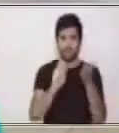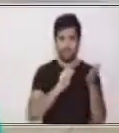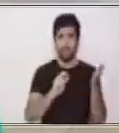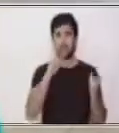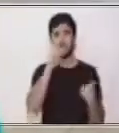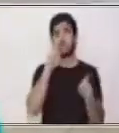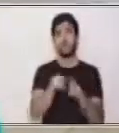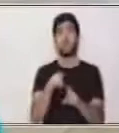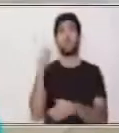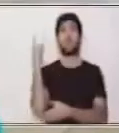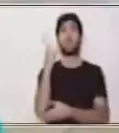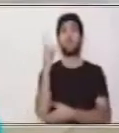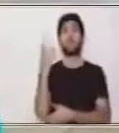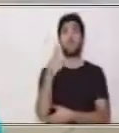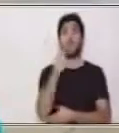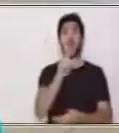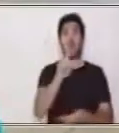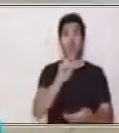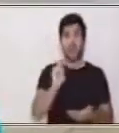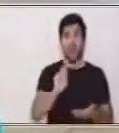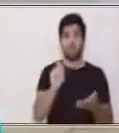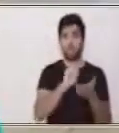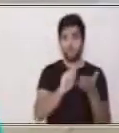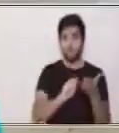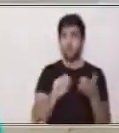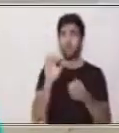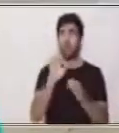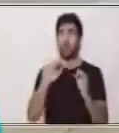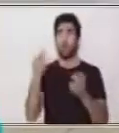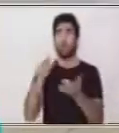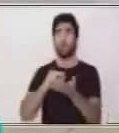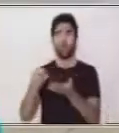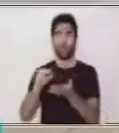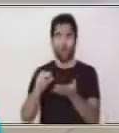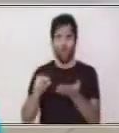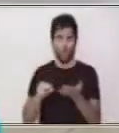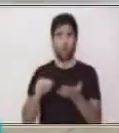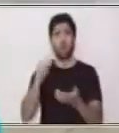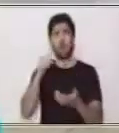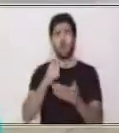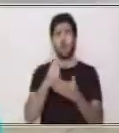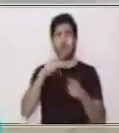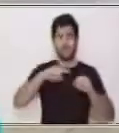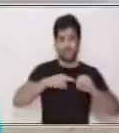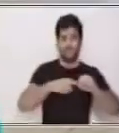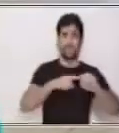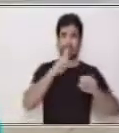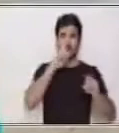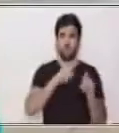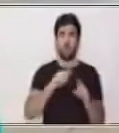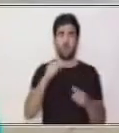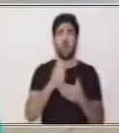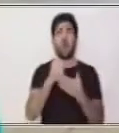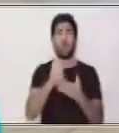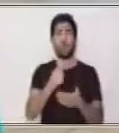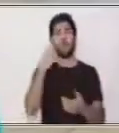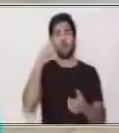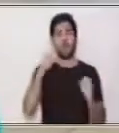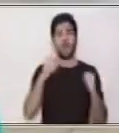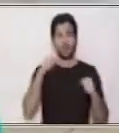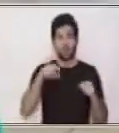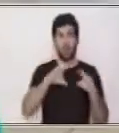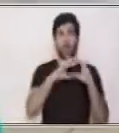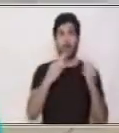bien importante, debes de tener un lápiz, un borrador, un sacapunta. Este te servirá para trabajar de manera especial la clase